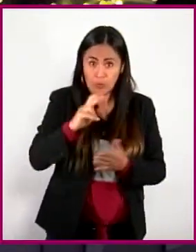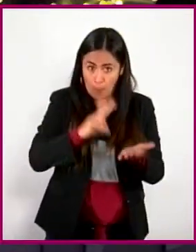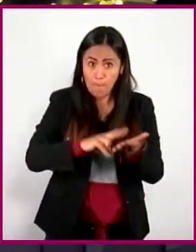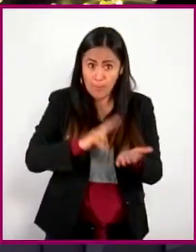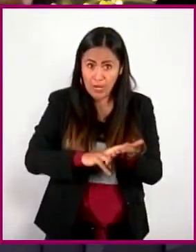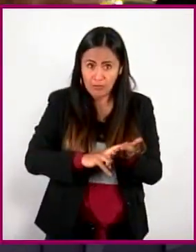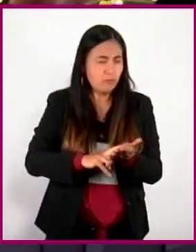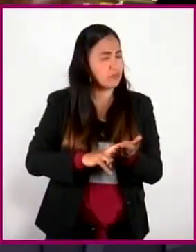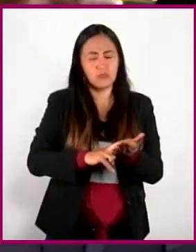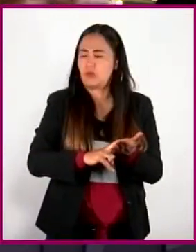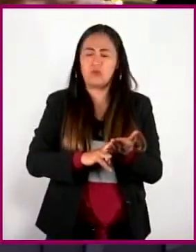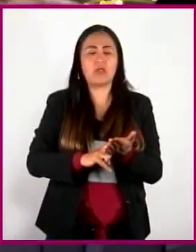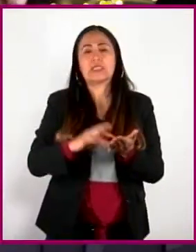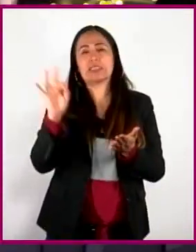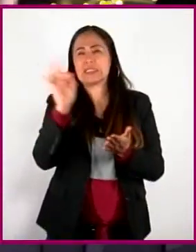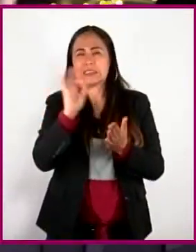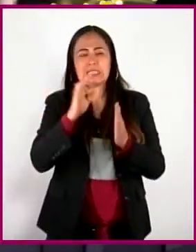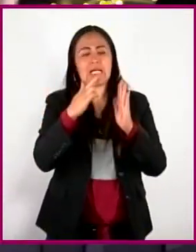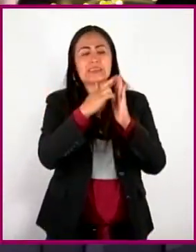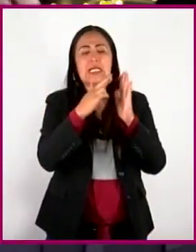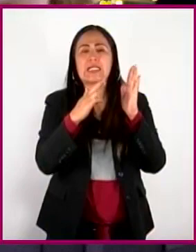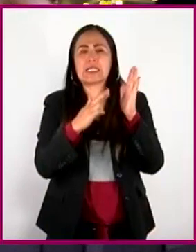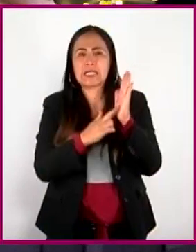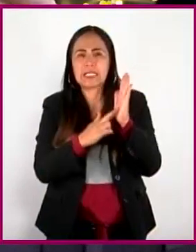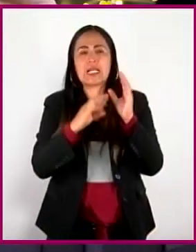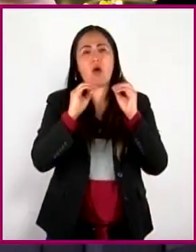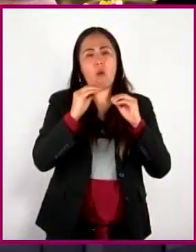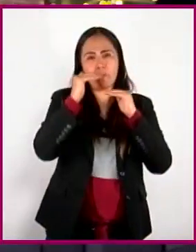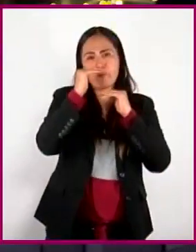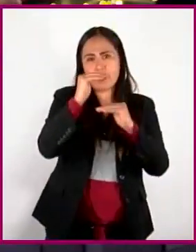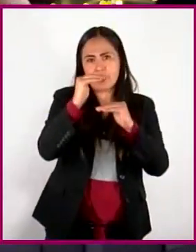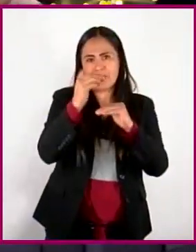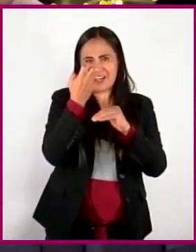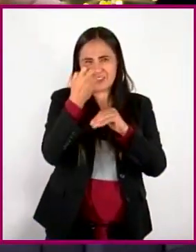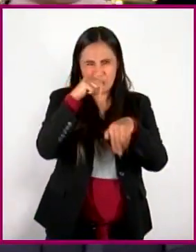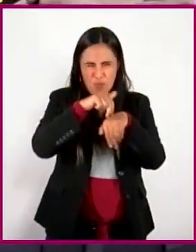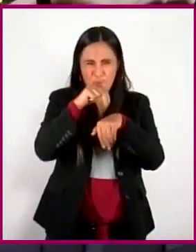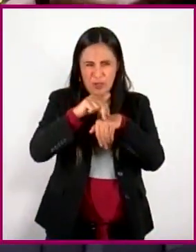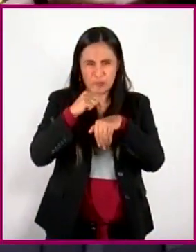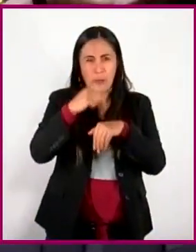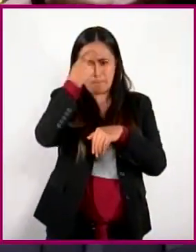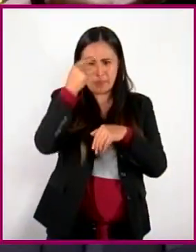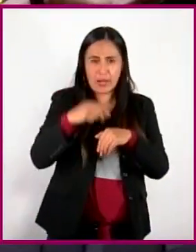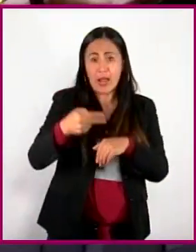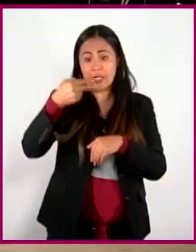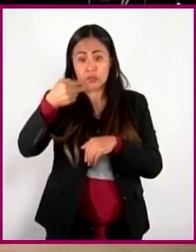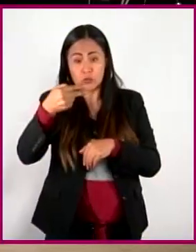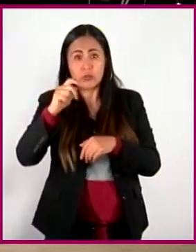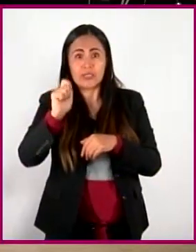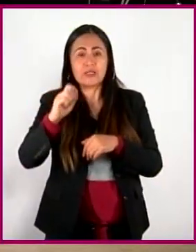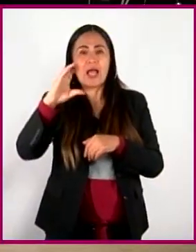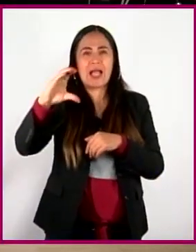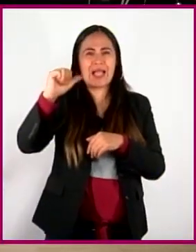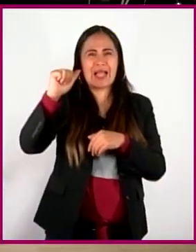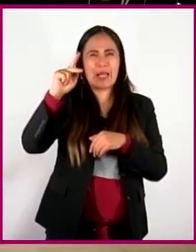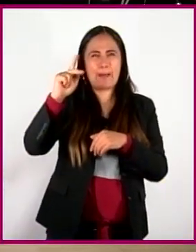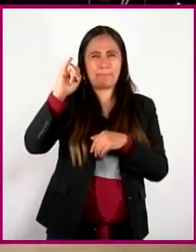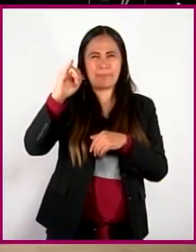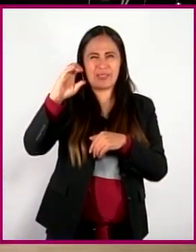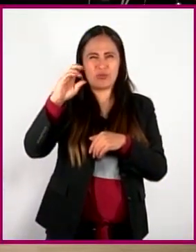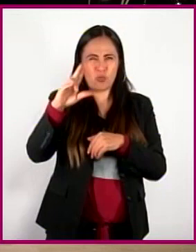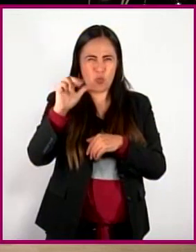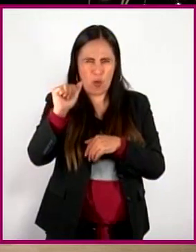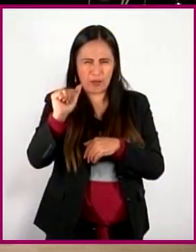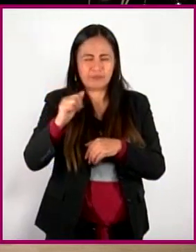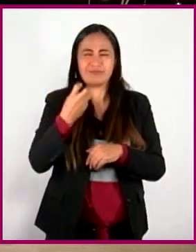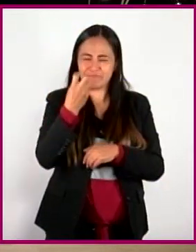entonces poder agregar algunas condiciones o restricciones en los números para que ahora sí lo sean, ¿no? Maravillosa idea.